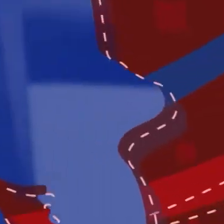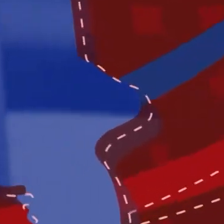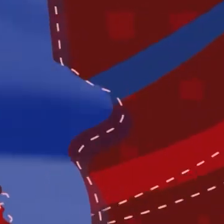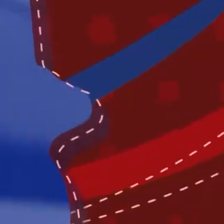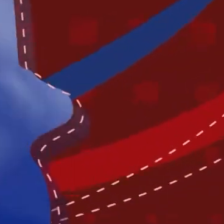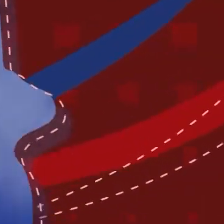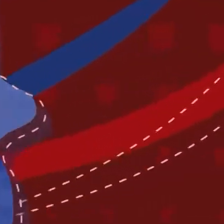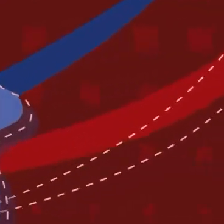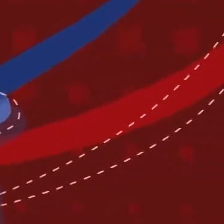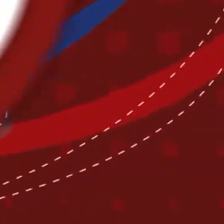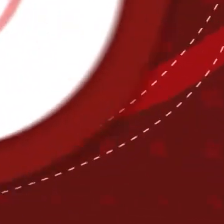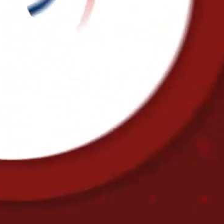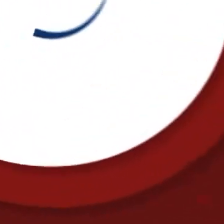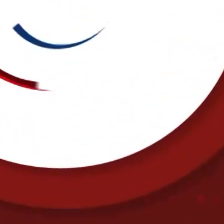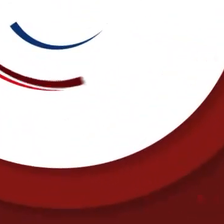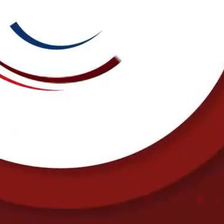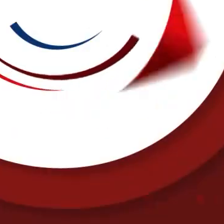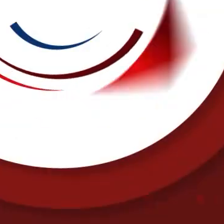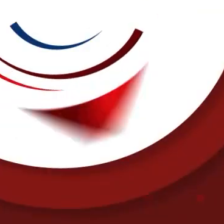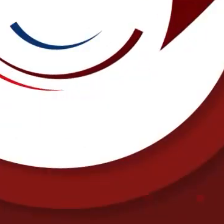mirada. Quédese con nosotros, ya volvemos.